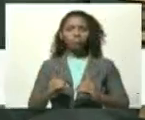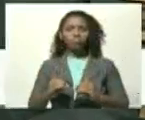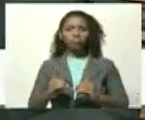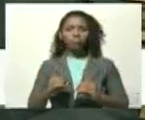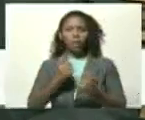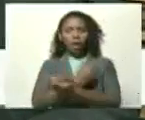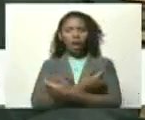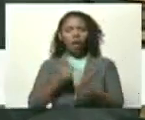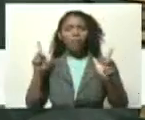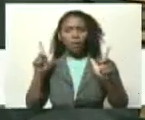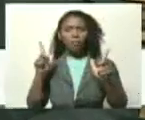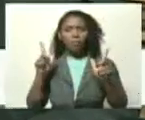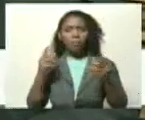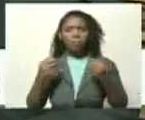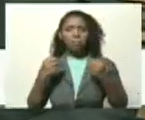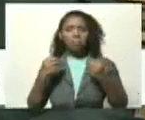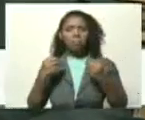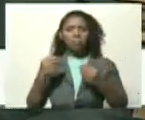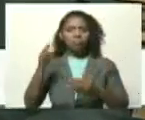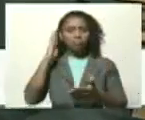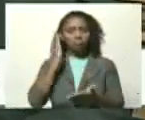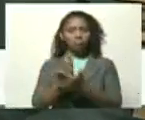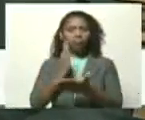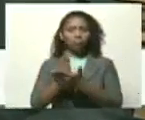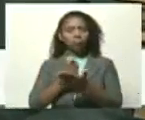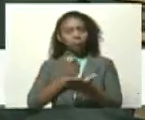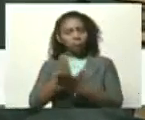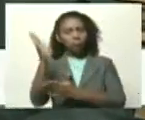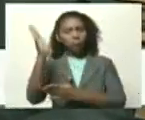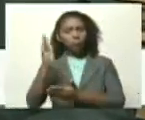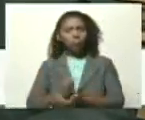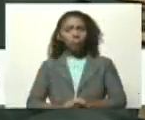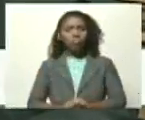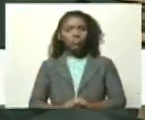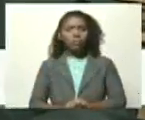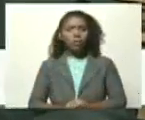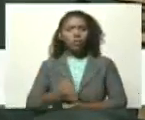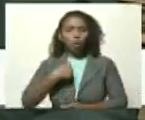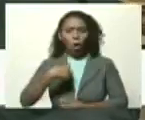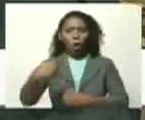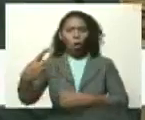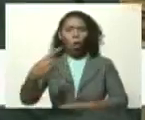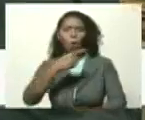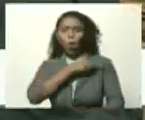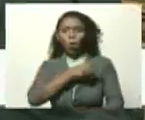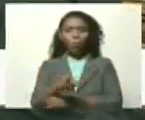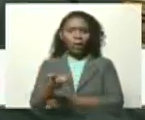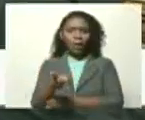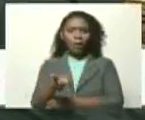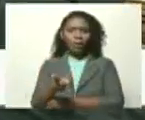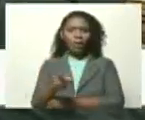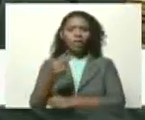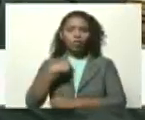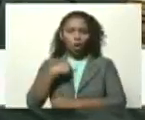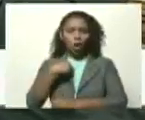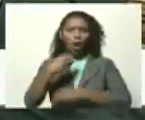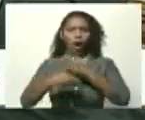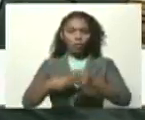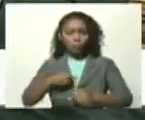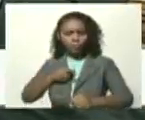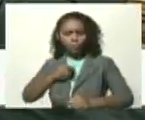de libertad para siempre, que cumpliré y haré cumplir